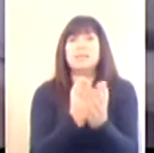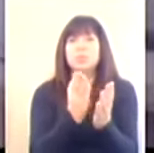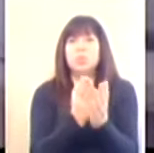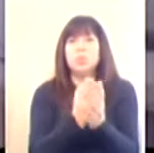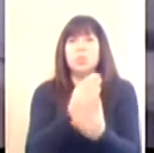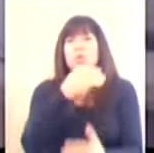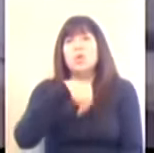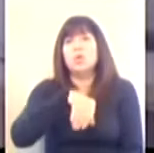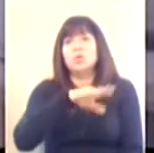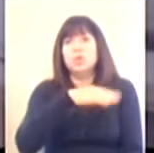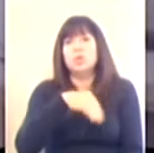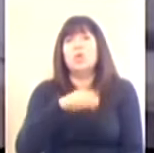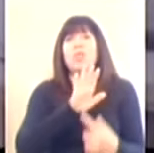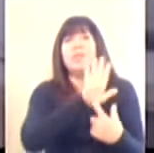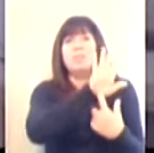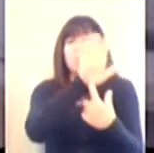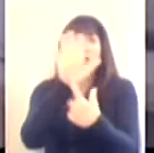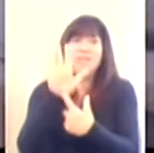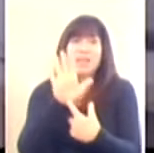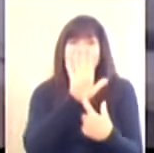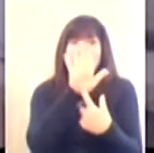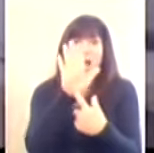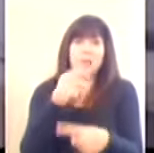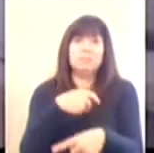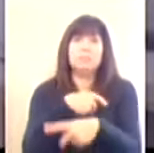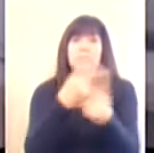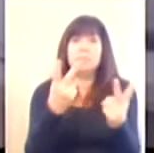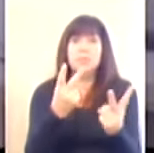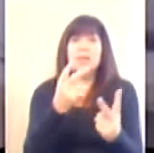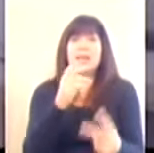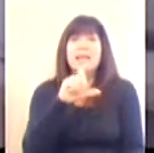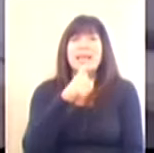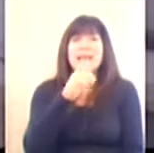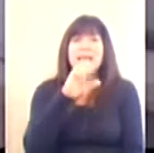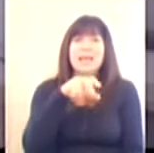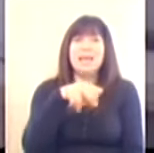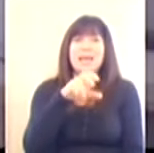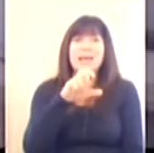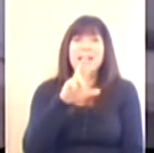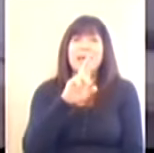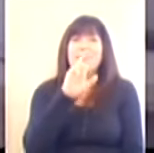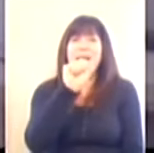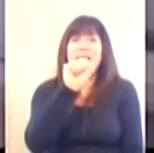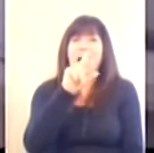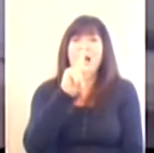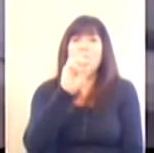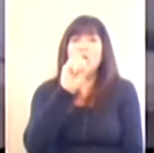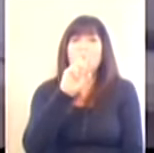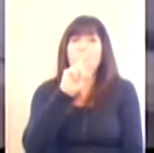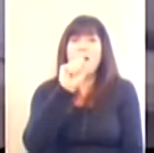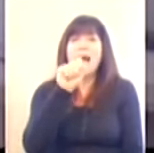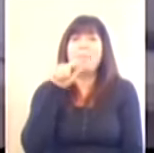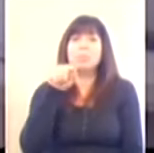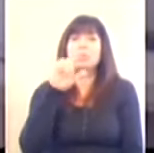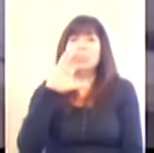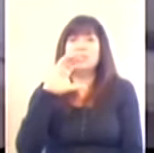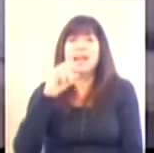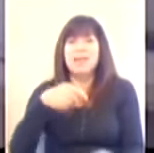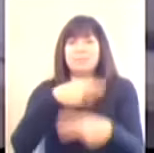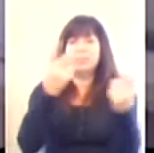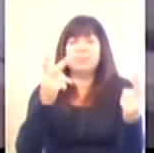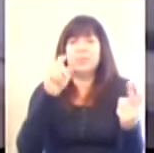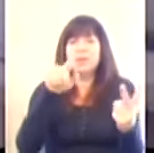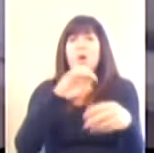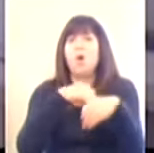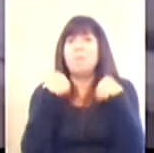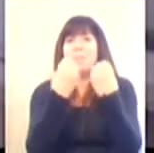vamos a disponibilizar la presentación en generadoras.cl. El estudio con el informe final también va a quedar completo, subido a